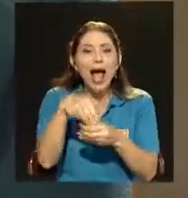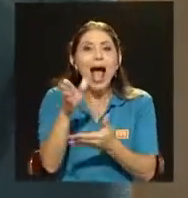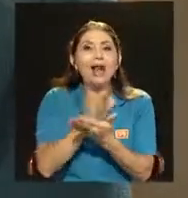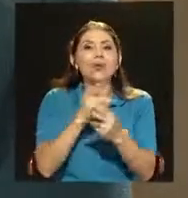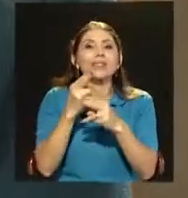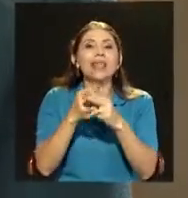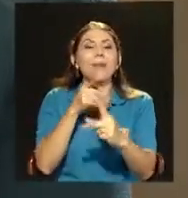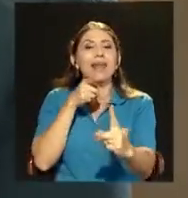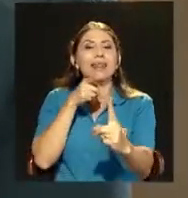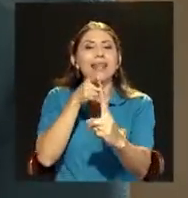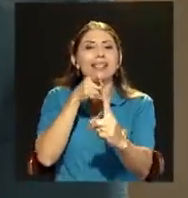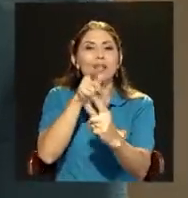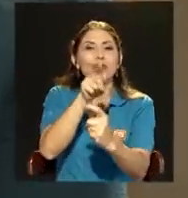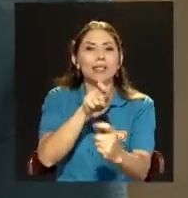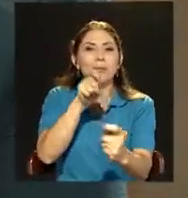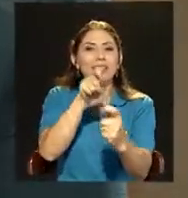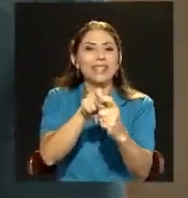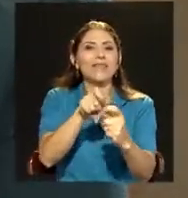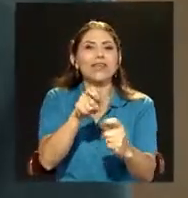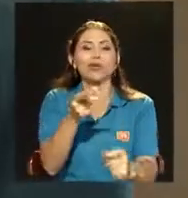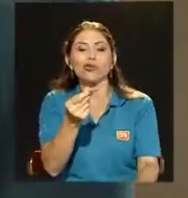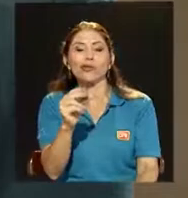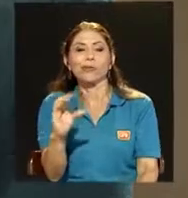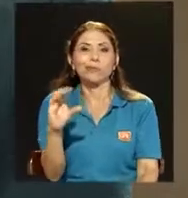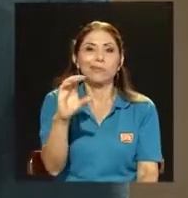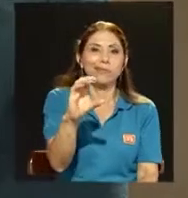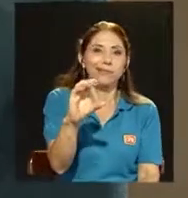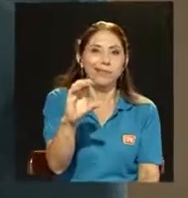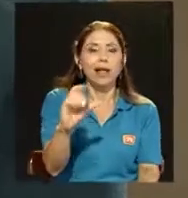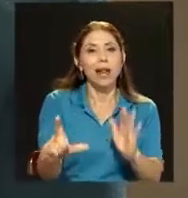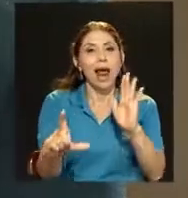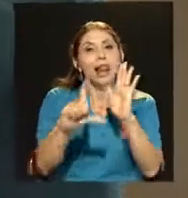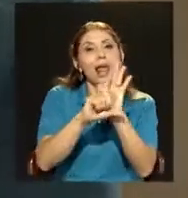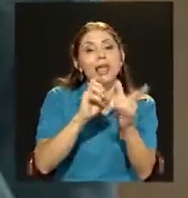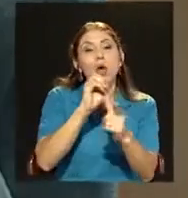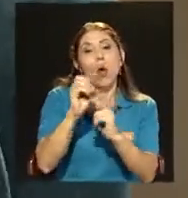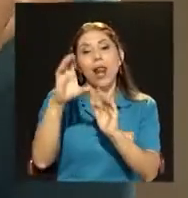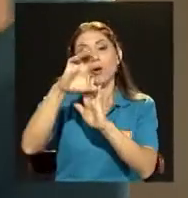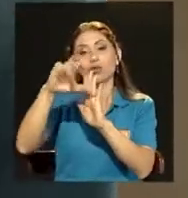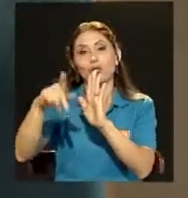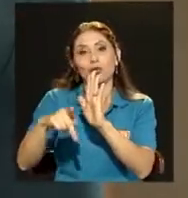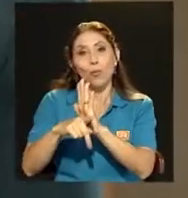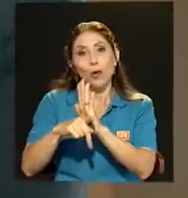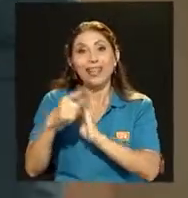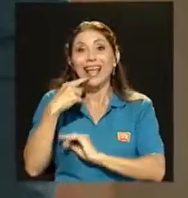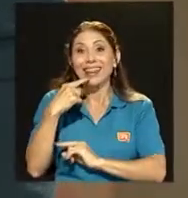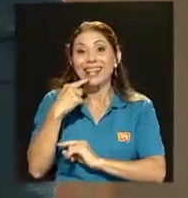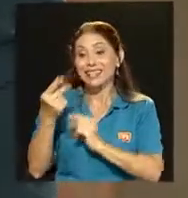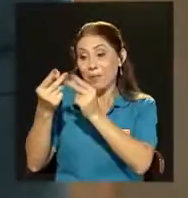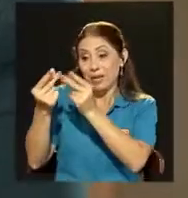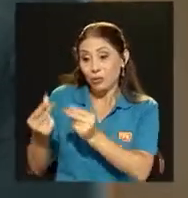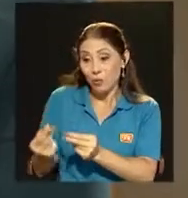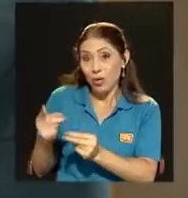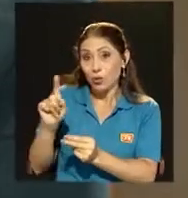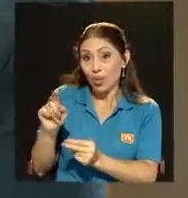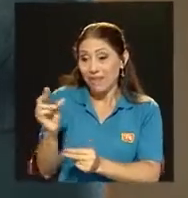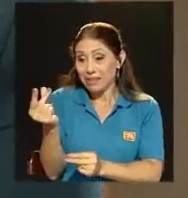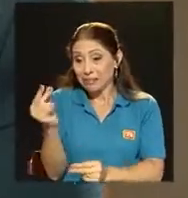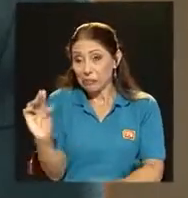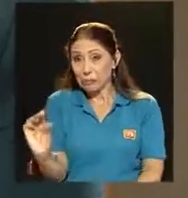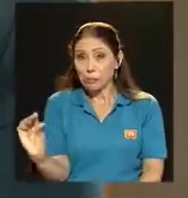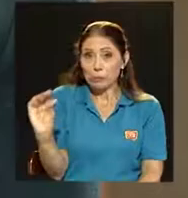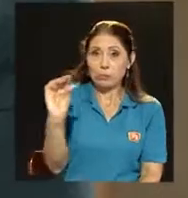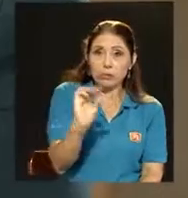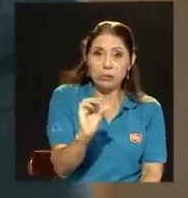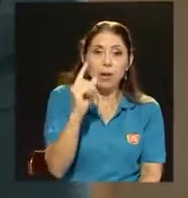específicos, que son aquellos montos que por ley y por constitución hay que apartar del presupuesto para ciertos temas, como